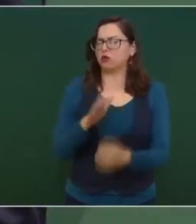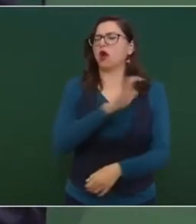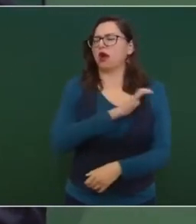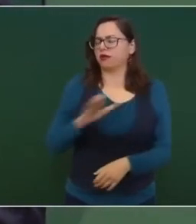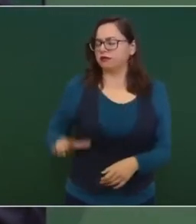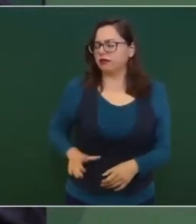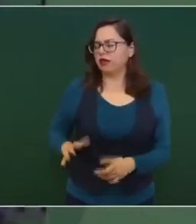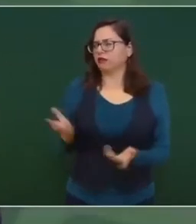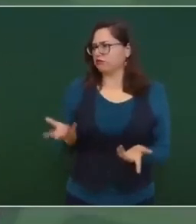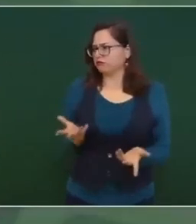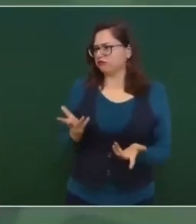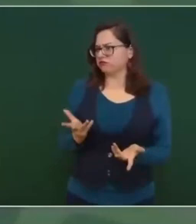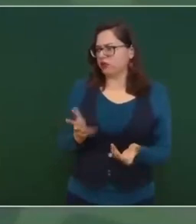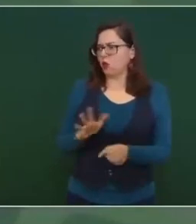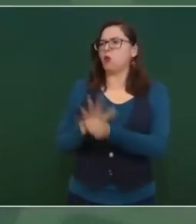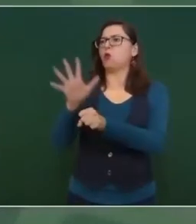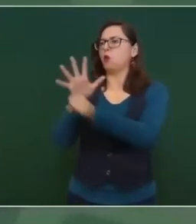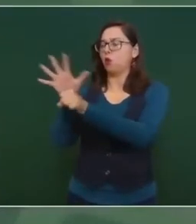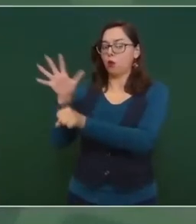cuando